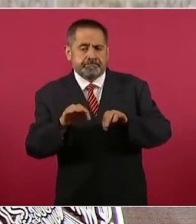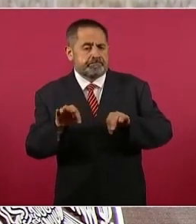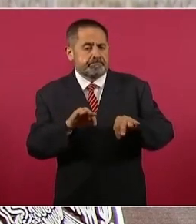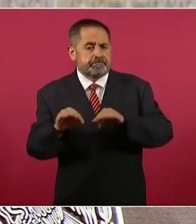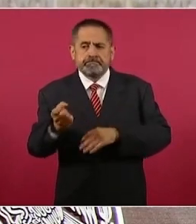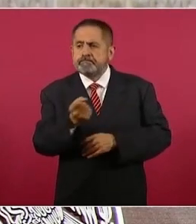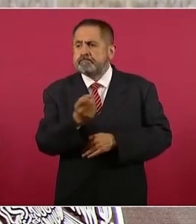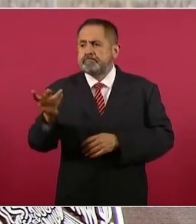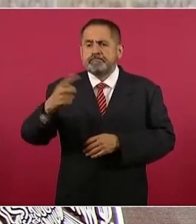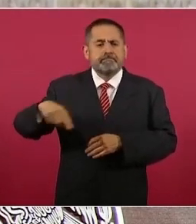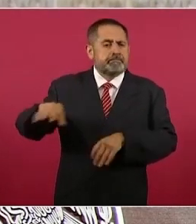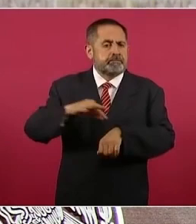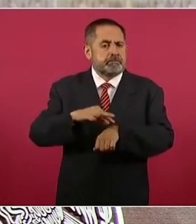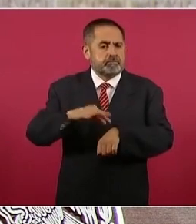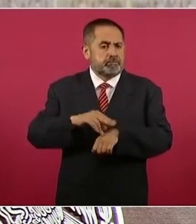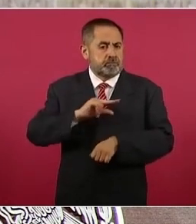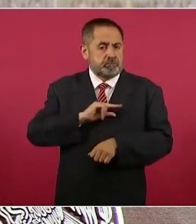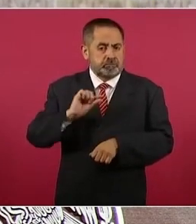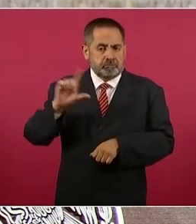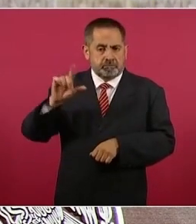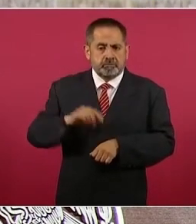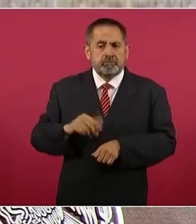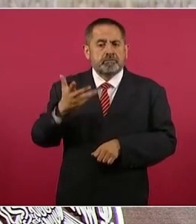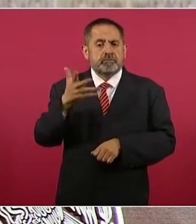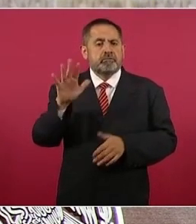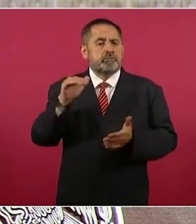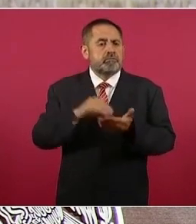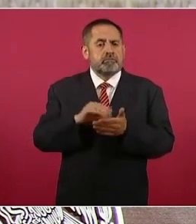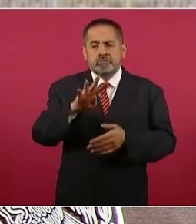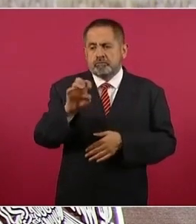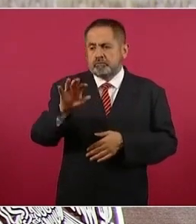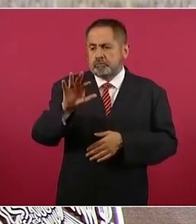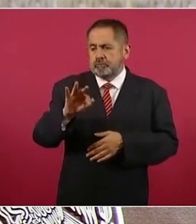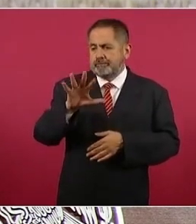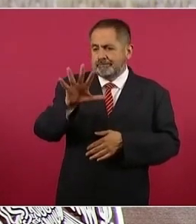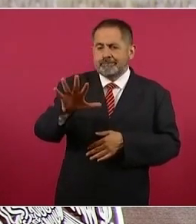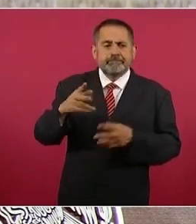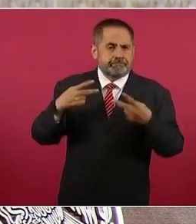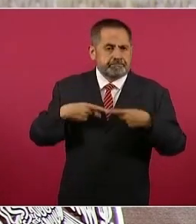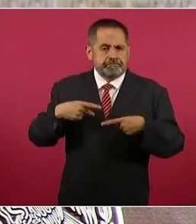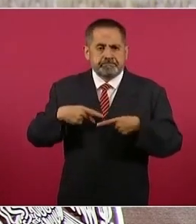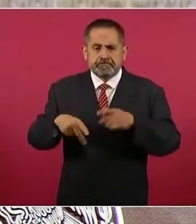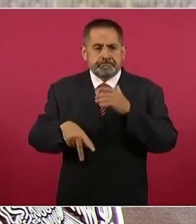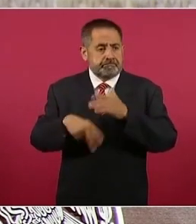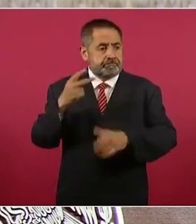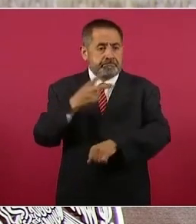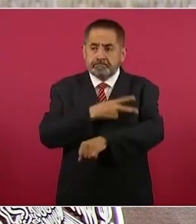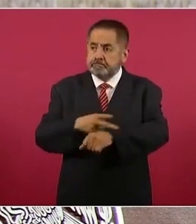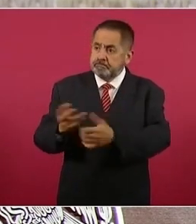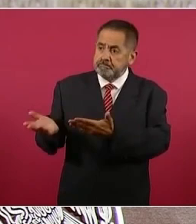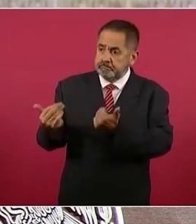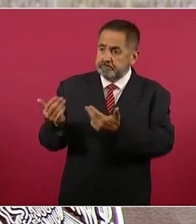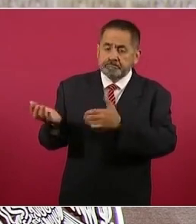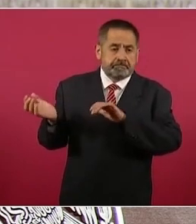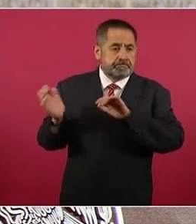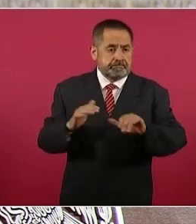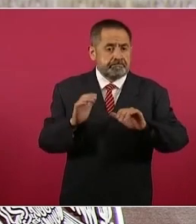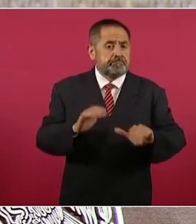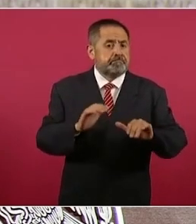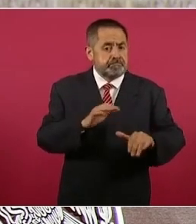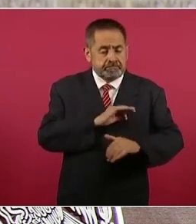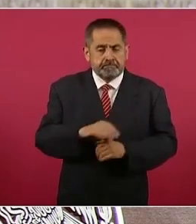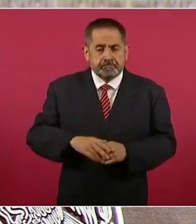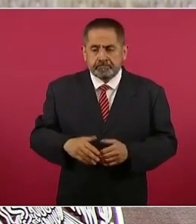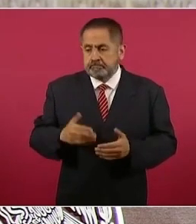Médicas Especialistas. Son 10.495 vacantes. Hemos tenido una respuesta hasta el día de ayer